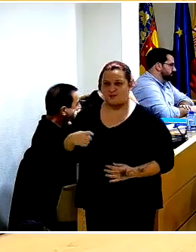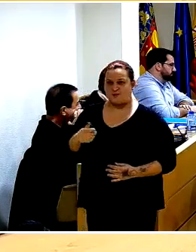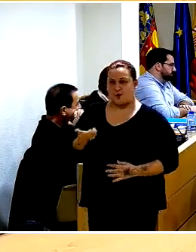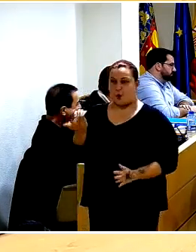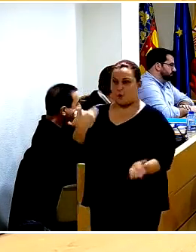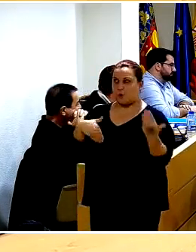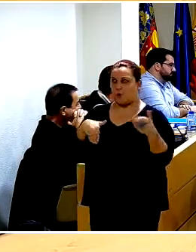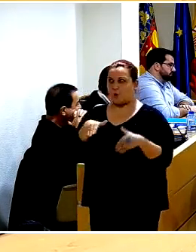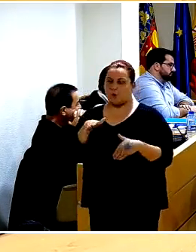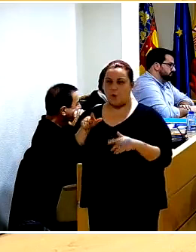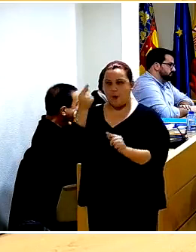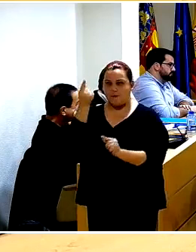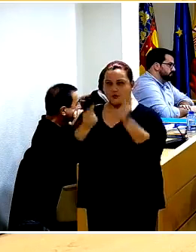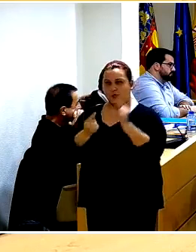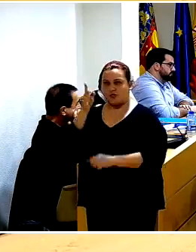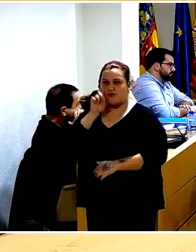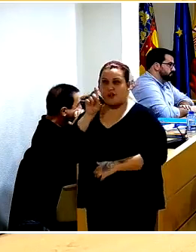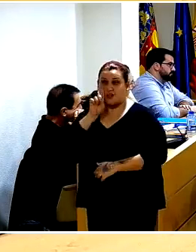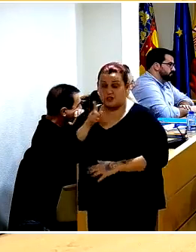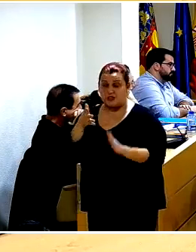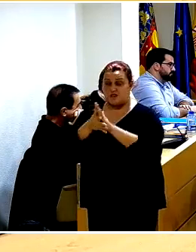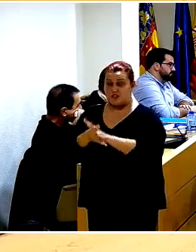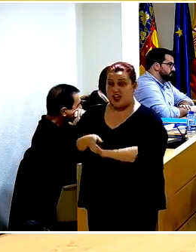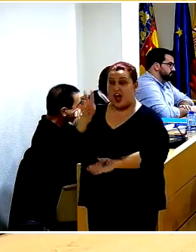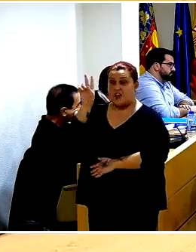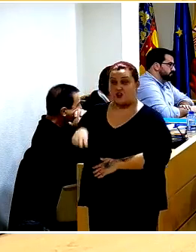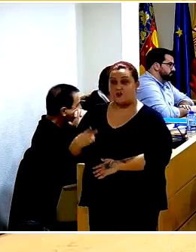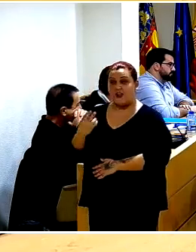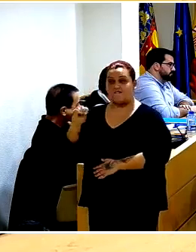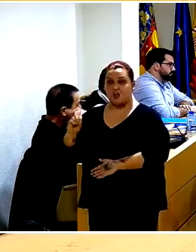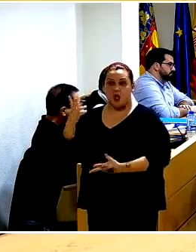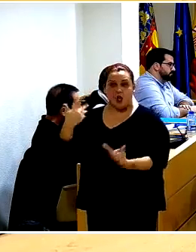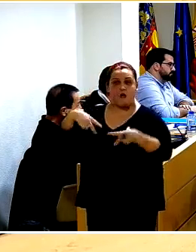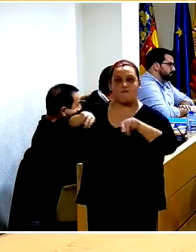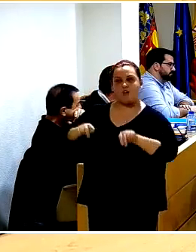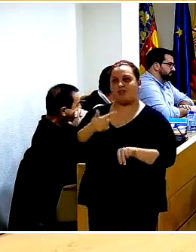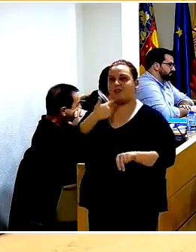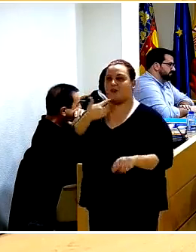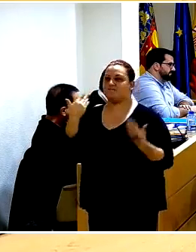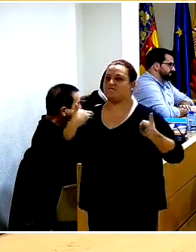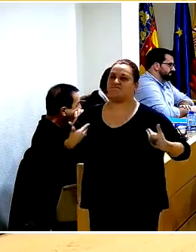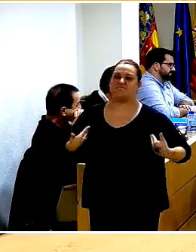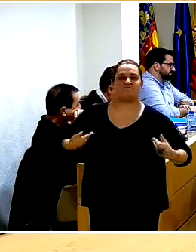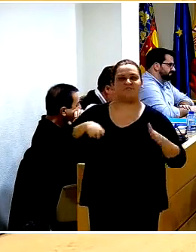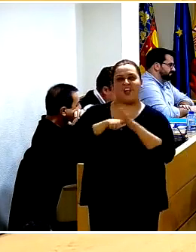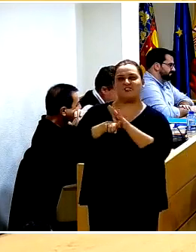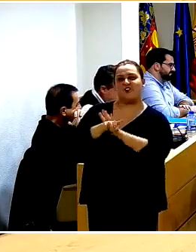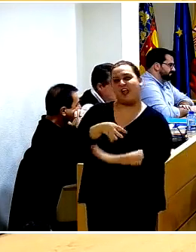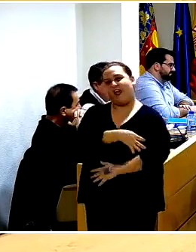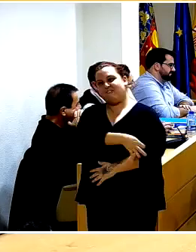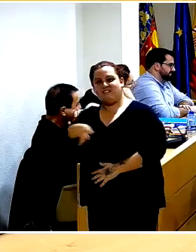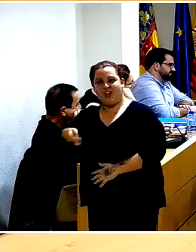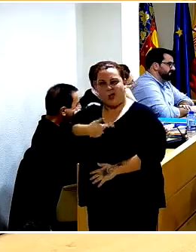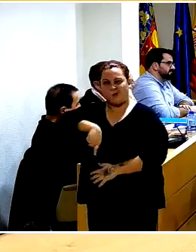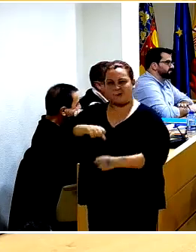falseando los datos para luego, cuando cierre el ejercicio del 2020, diremos qué buenos que somos, qué buena gestión que somos, porque qué buenos gestores